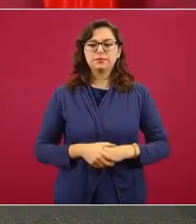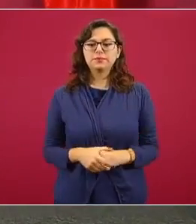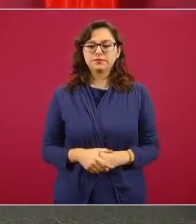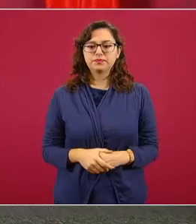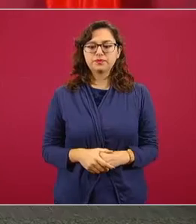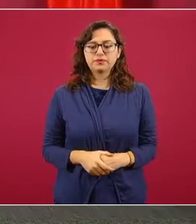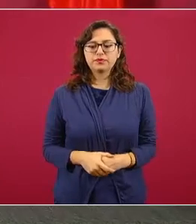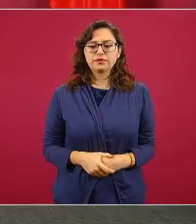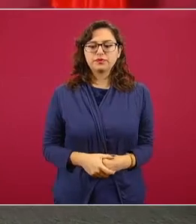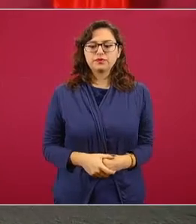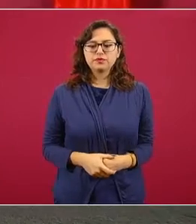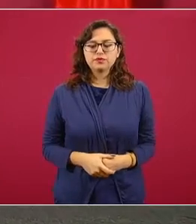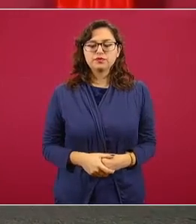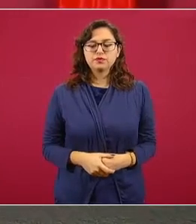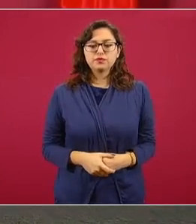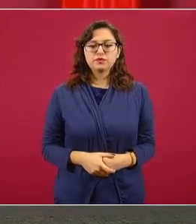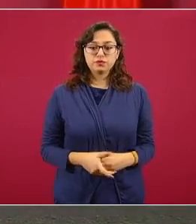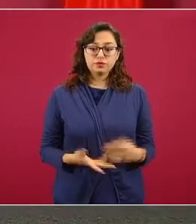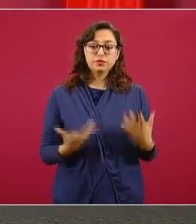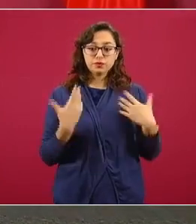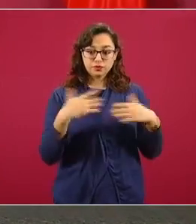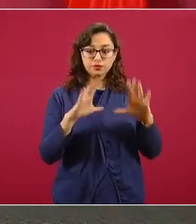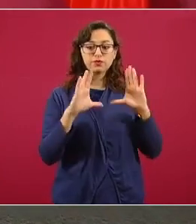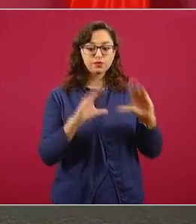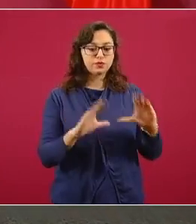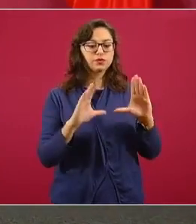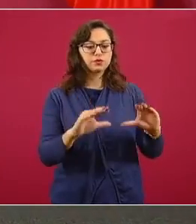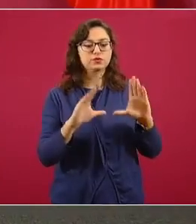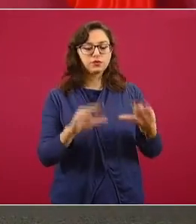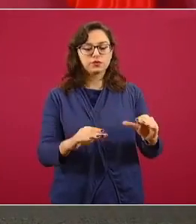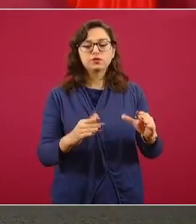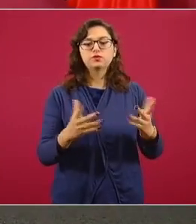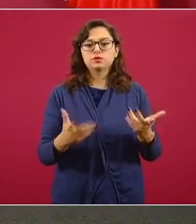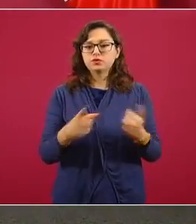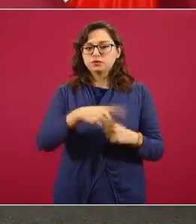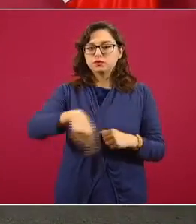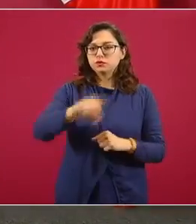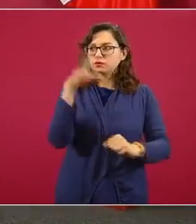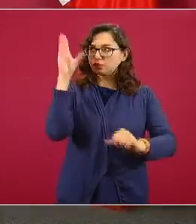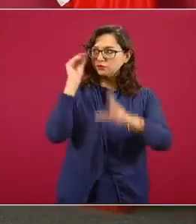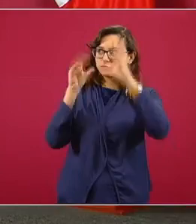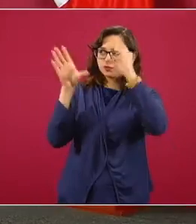la formación, la enseñanza, el aprendizaje.